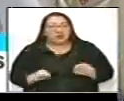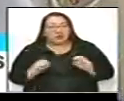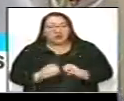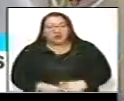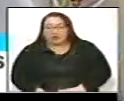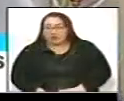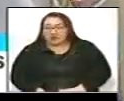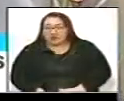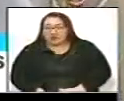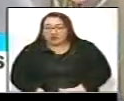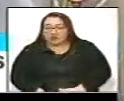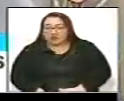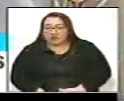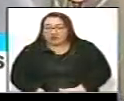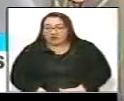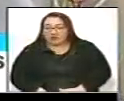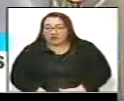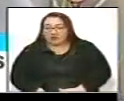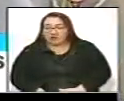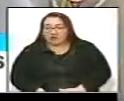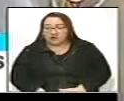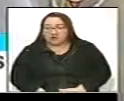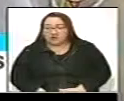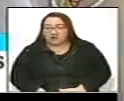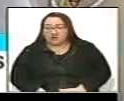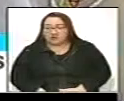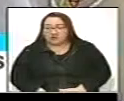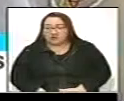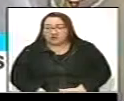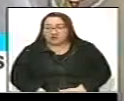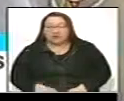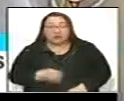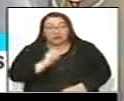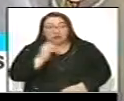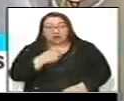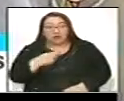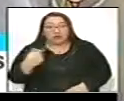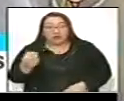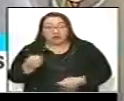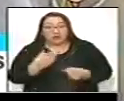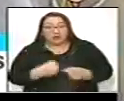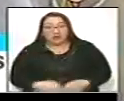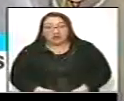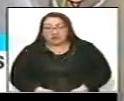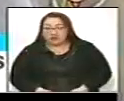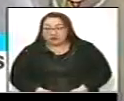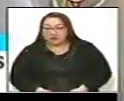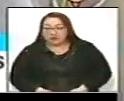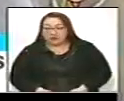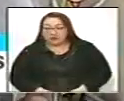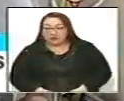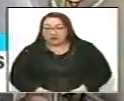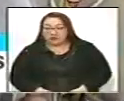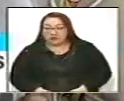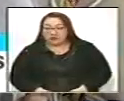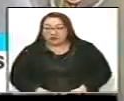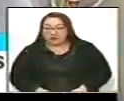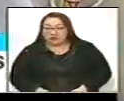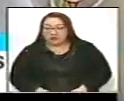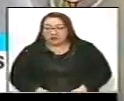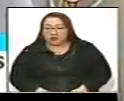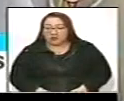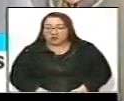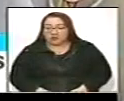importante lo que hemos escuchado de los propios chicos y chicas, que nos han dado una serie de